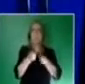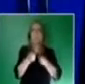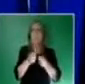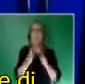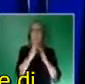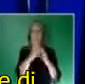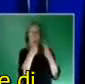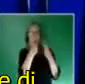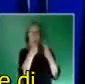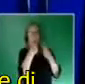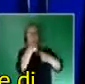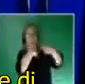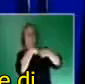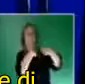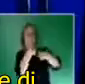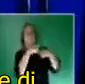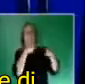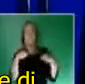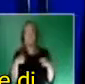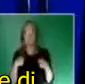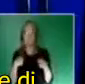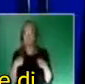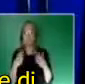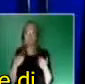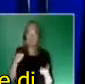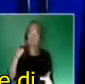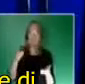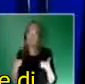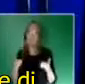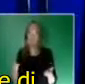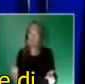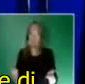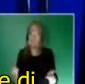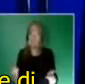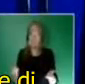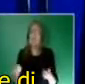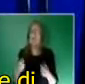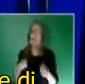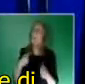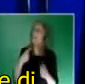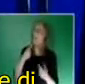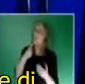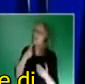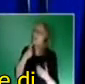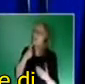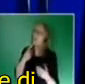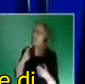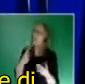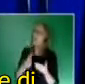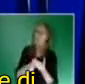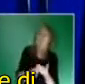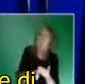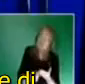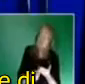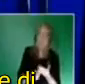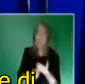¿Es posible hablar de solidaridad y de que estamos todos juntos en una economía que está basada